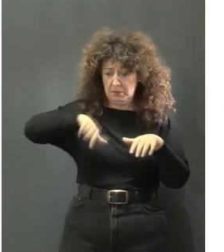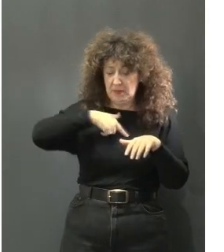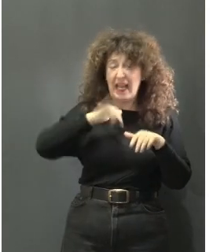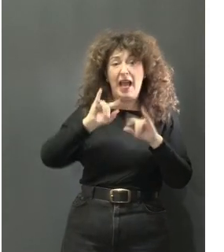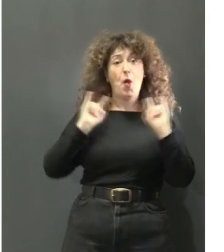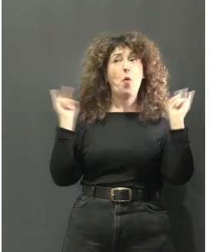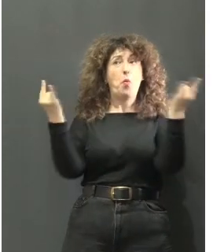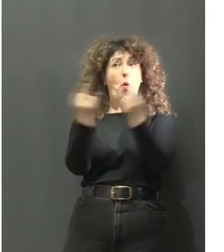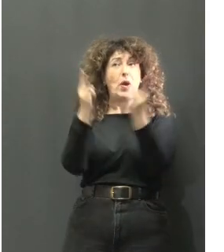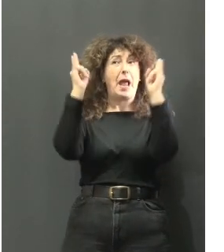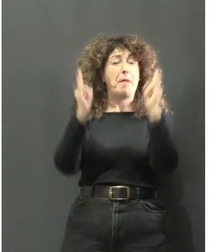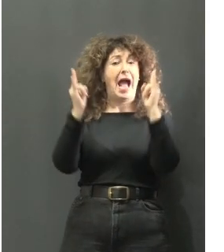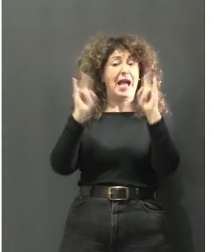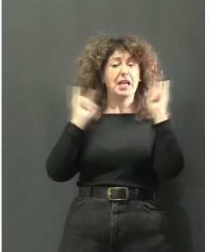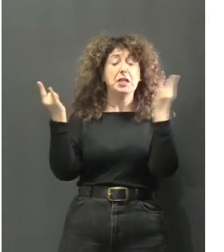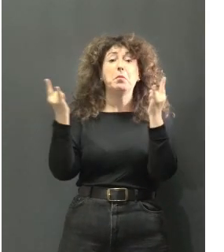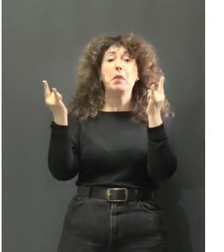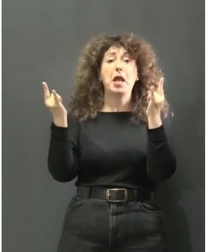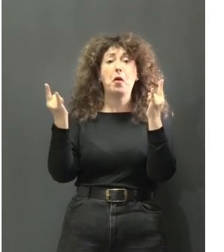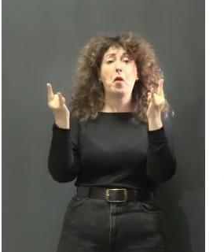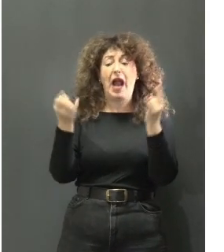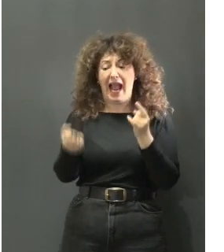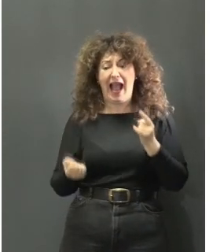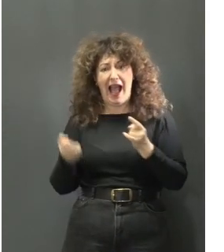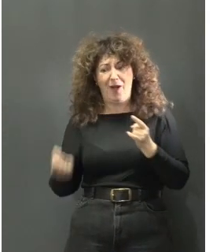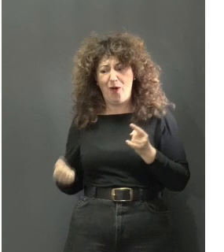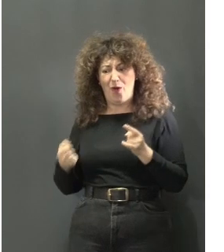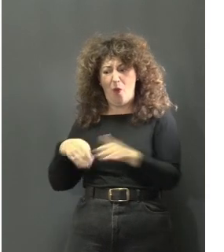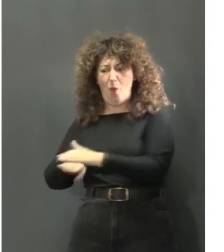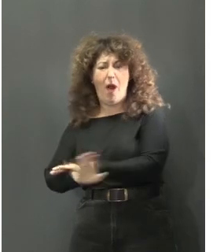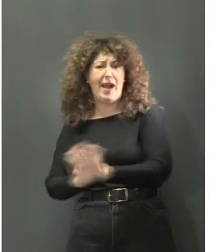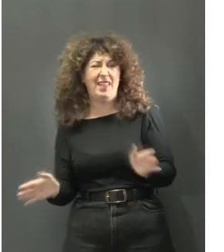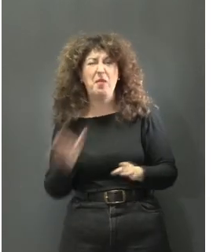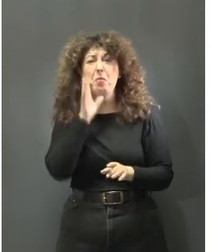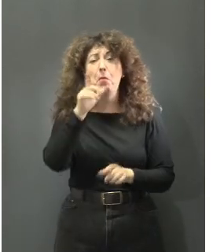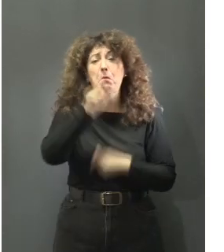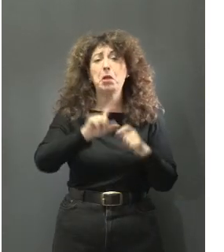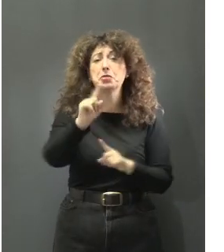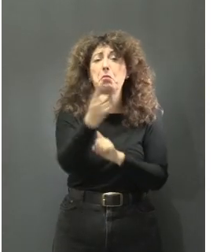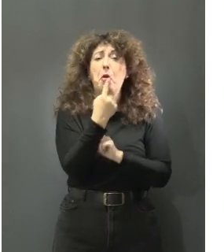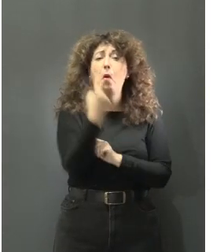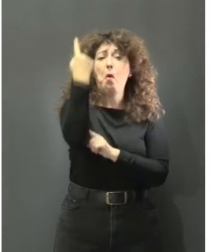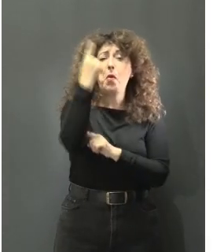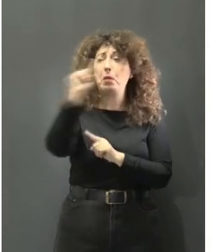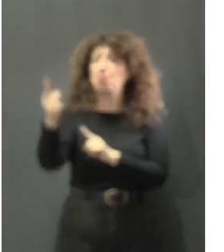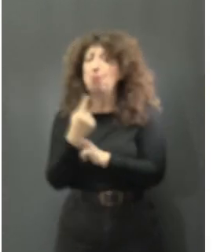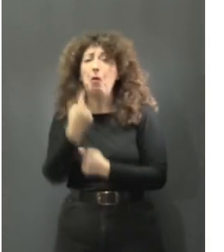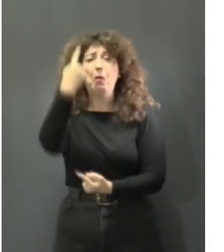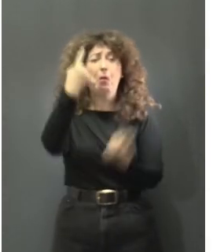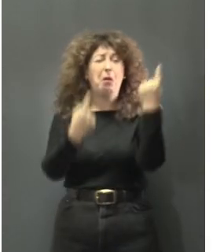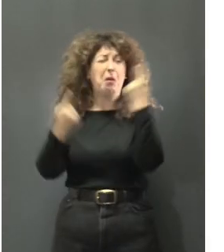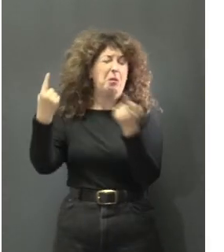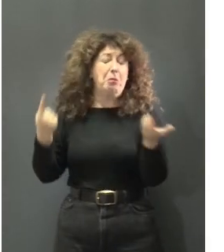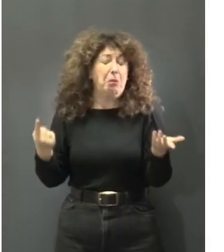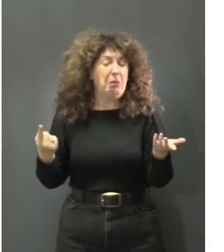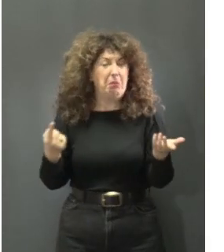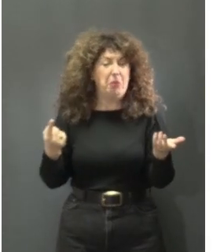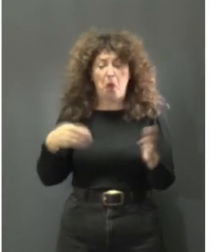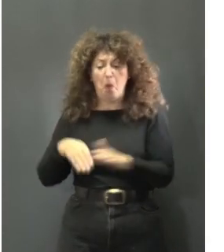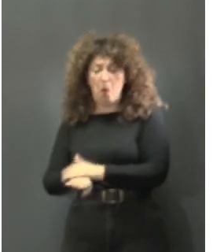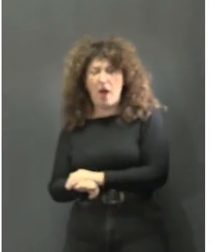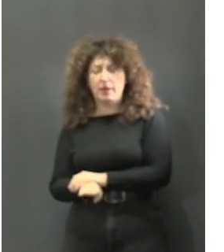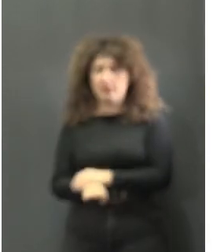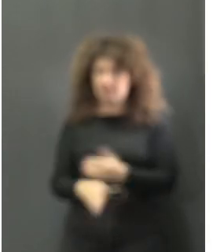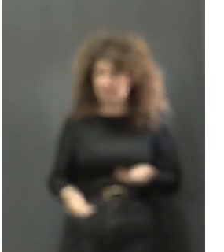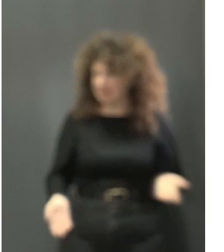bucles magnéticos, que los tenían guardados en los cajones, y decían, si es que total viene 1 o 2 a pedir información. Y decías,